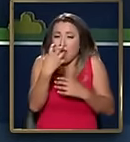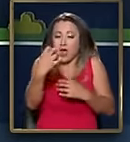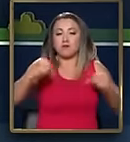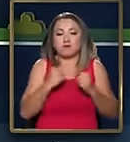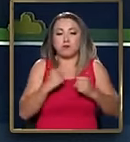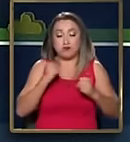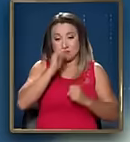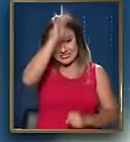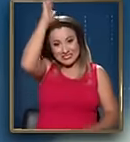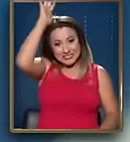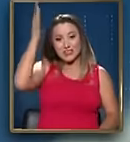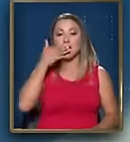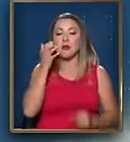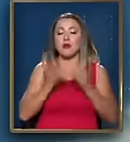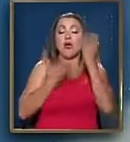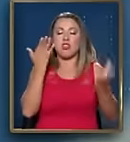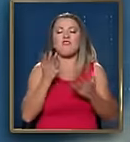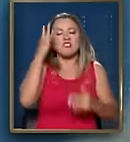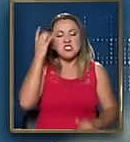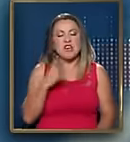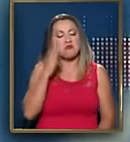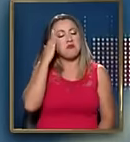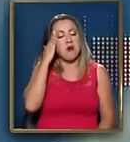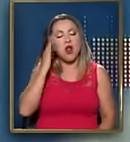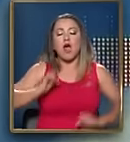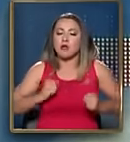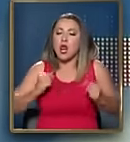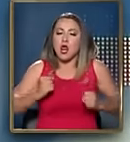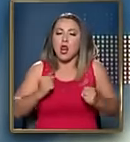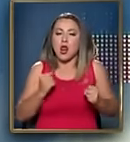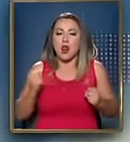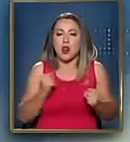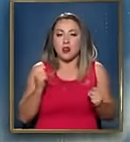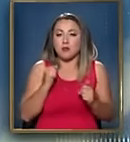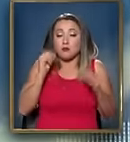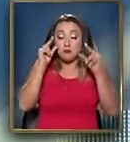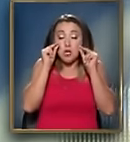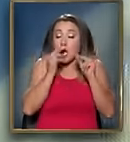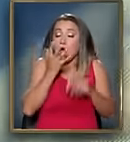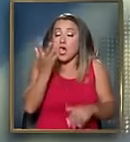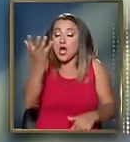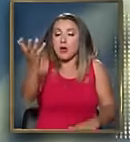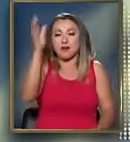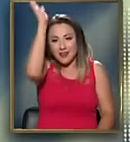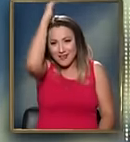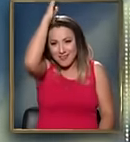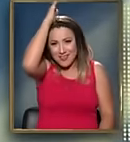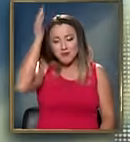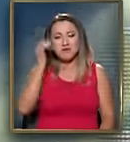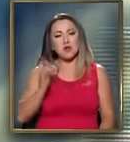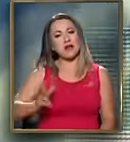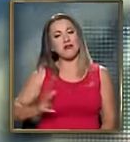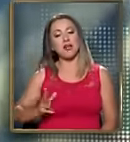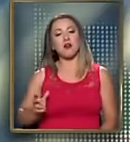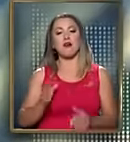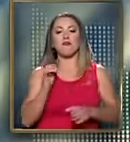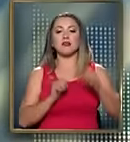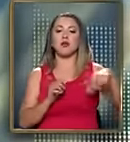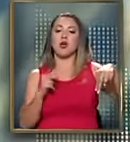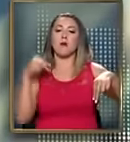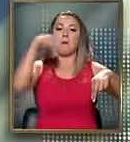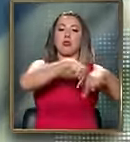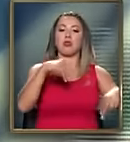Incluso el weón cantaba con los ojos cerrados porque se sabía la canción de memoria. A ese nivel. Y era muy caballero. De repente pisaba una gallina. Ay,